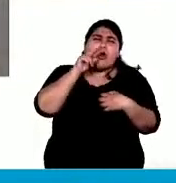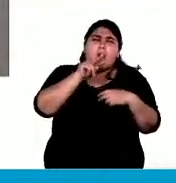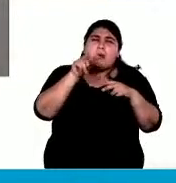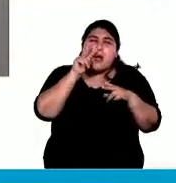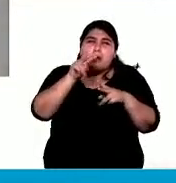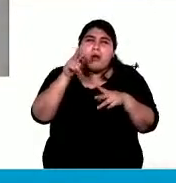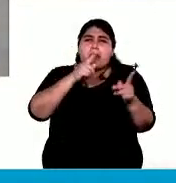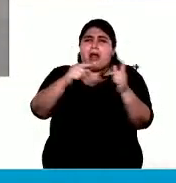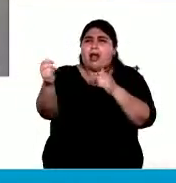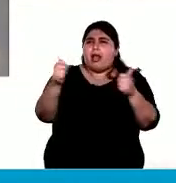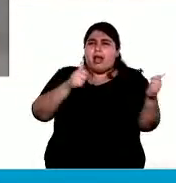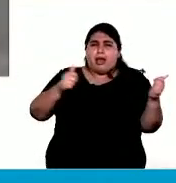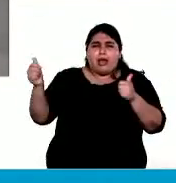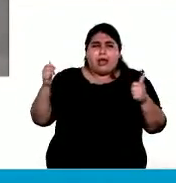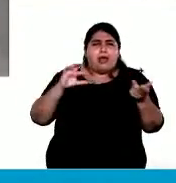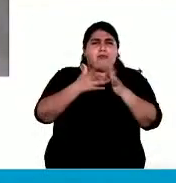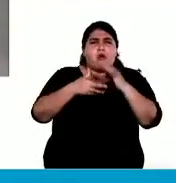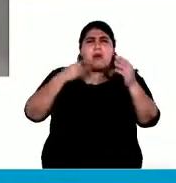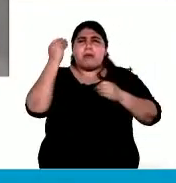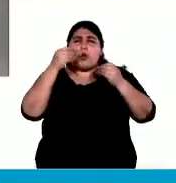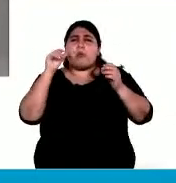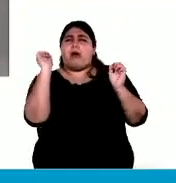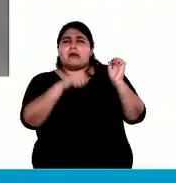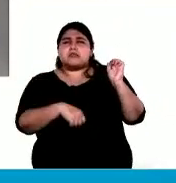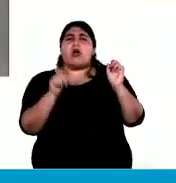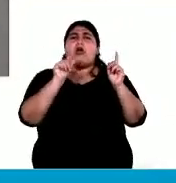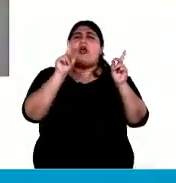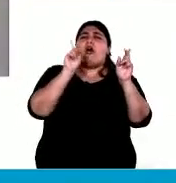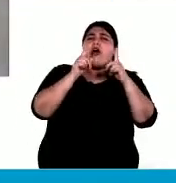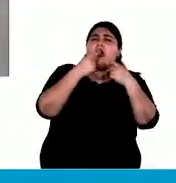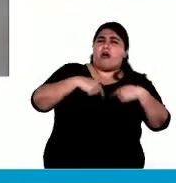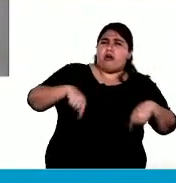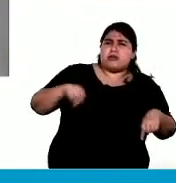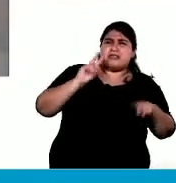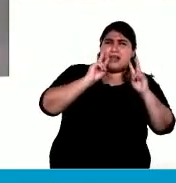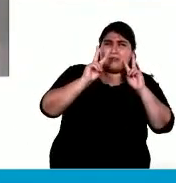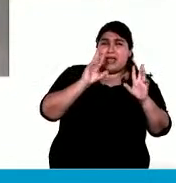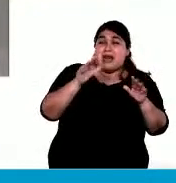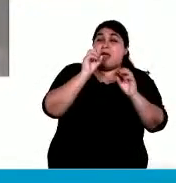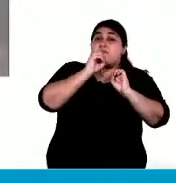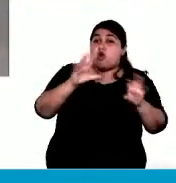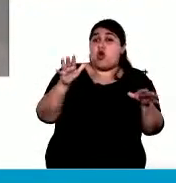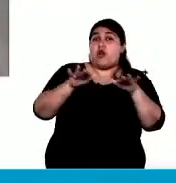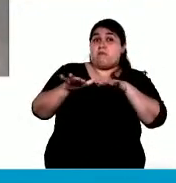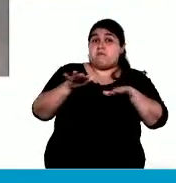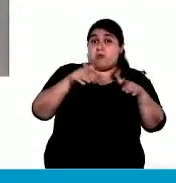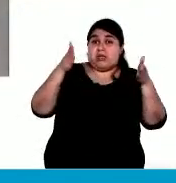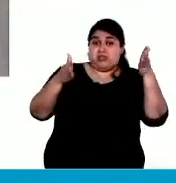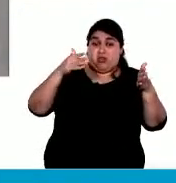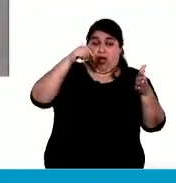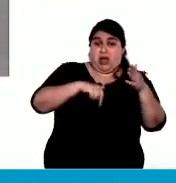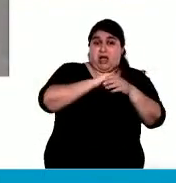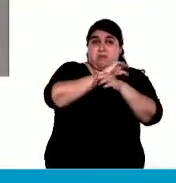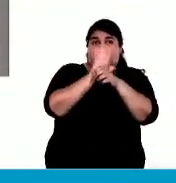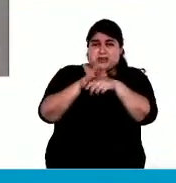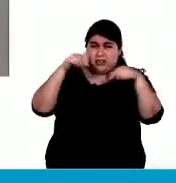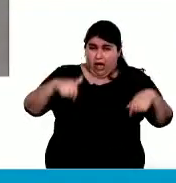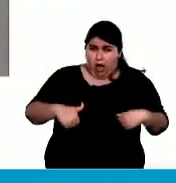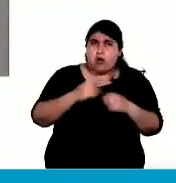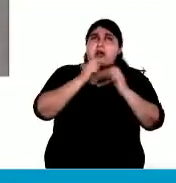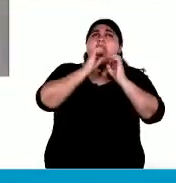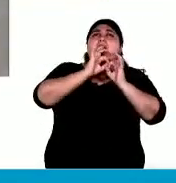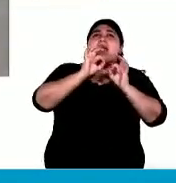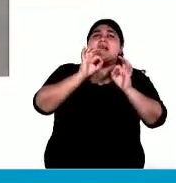distancia con las preocupaciones reales de los bonaerenses, que en el peor momento de la pandemia estén pensando en coartar la libertad